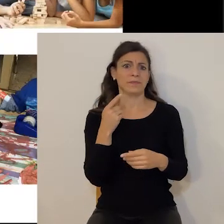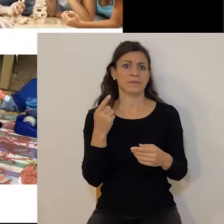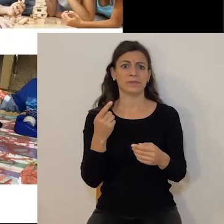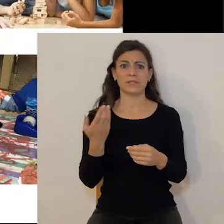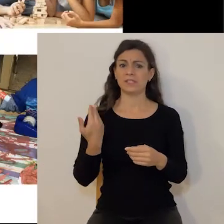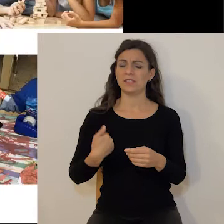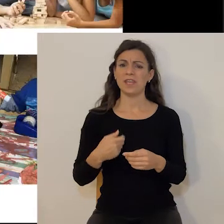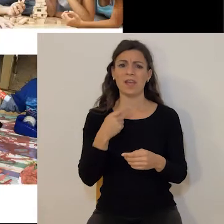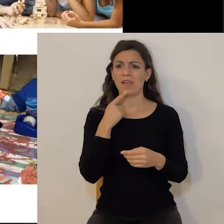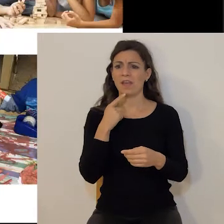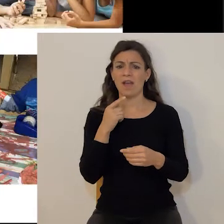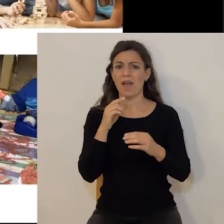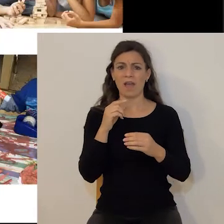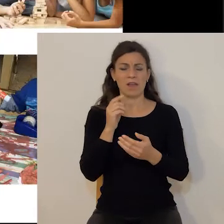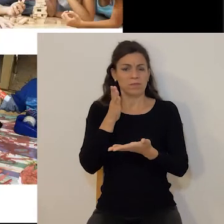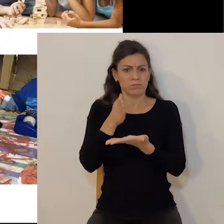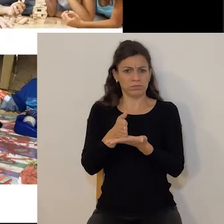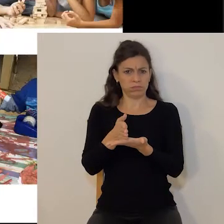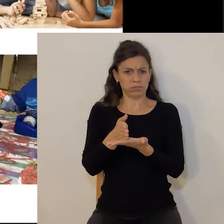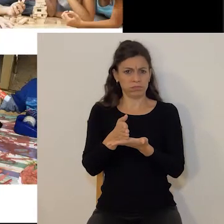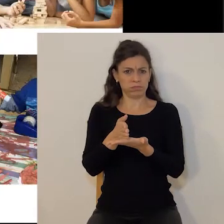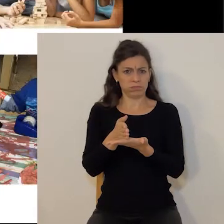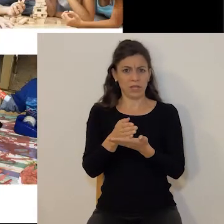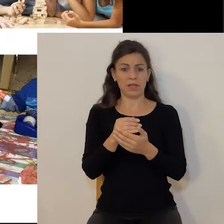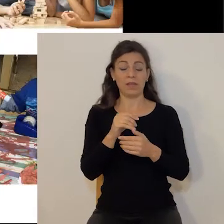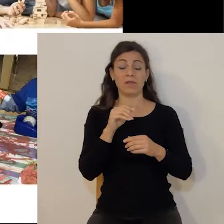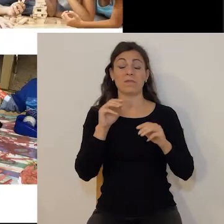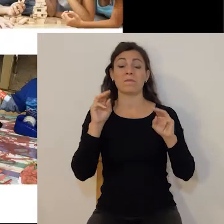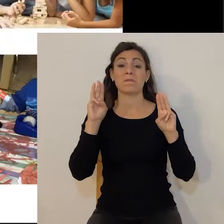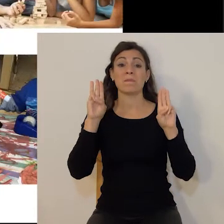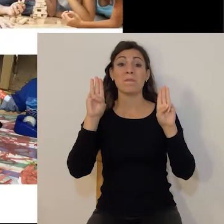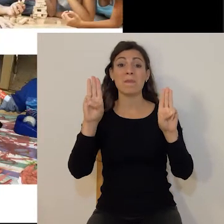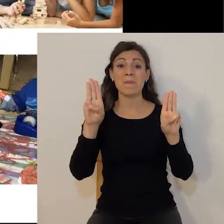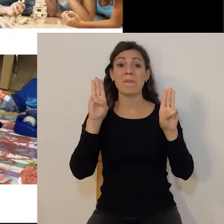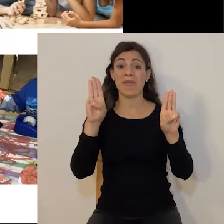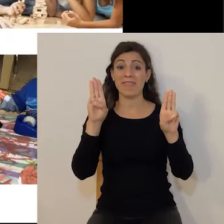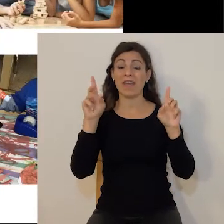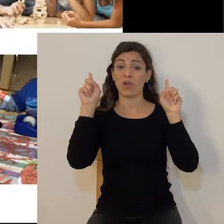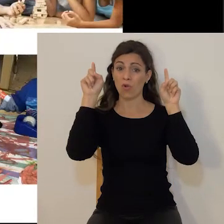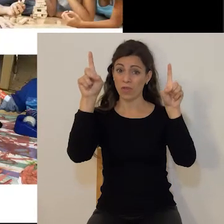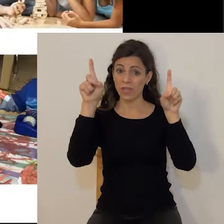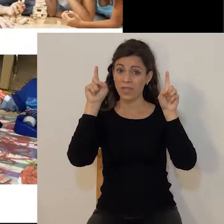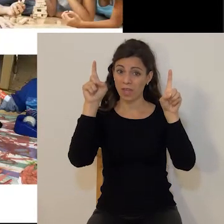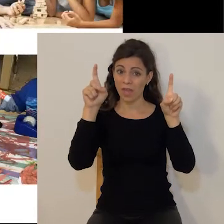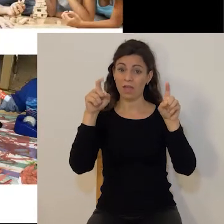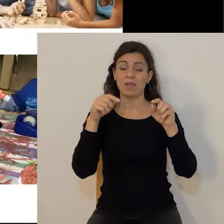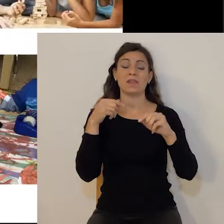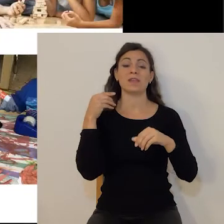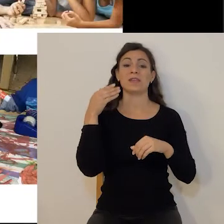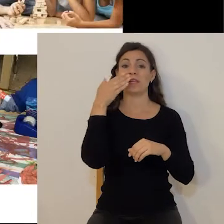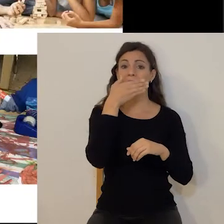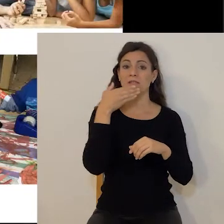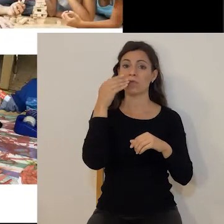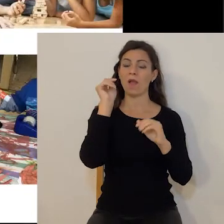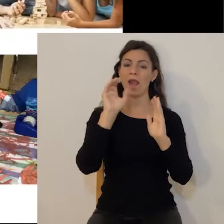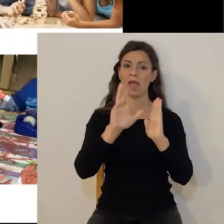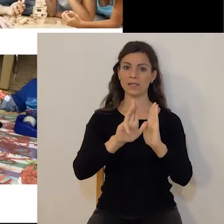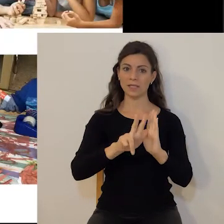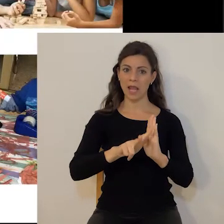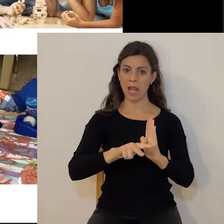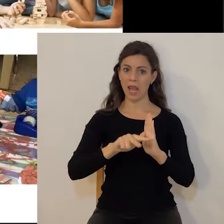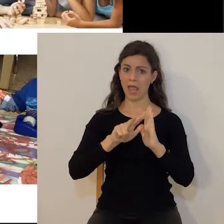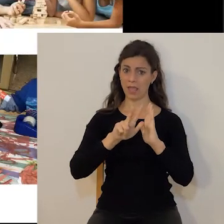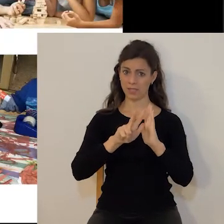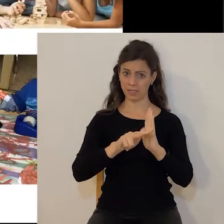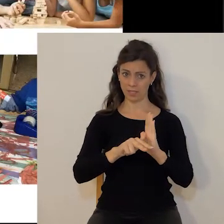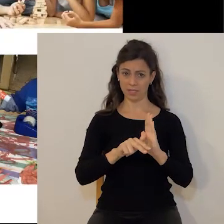a decir, hacemos una pedagogía, unas escuelas lentas. Es como ahora que se ha